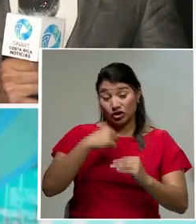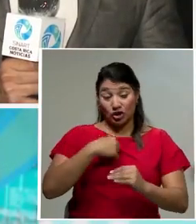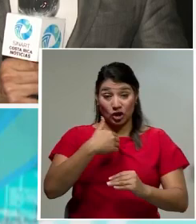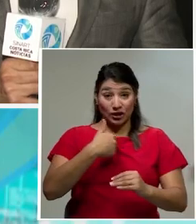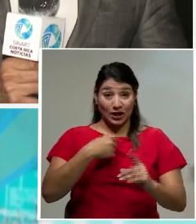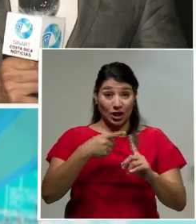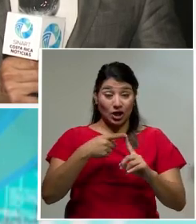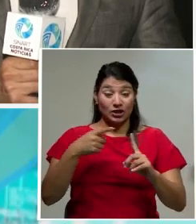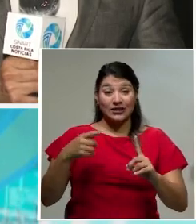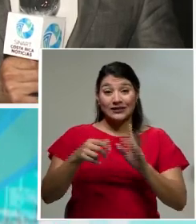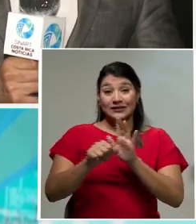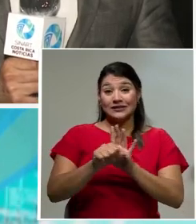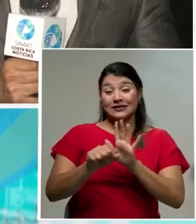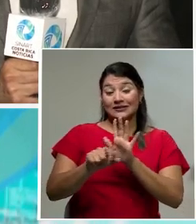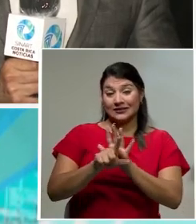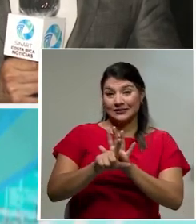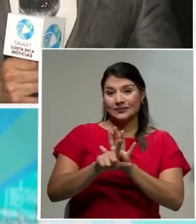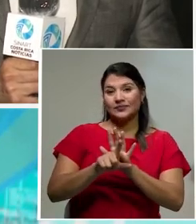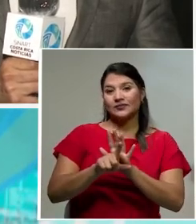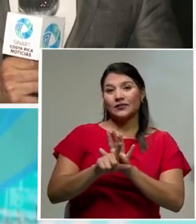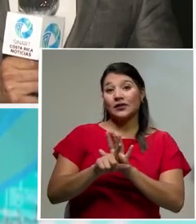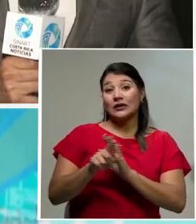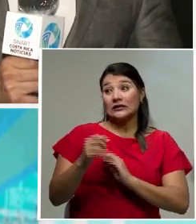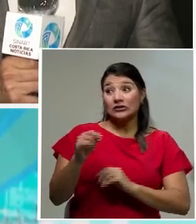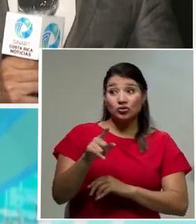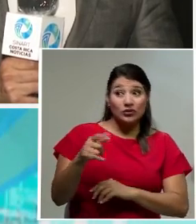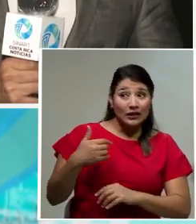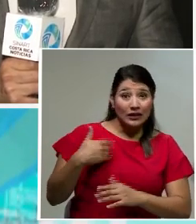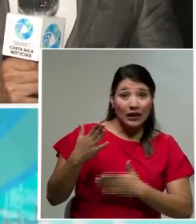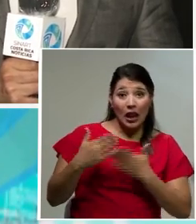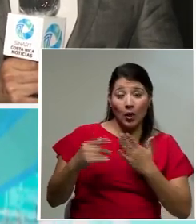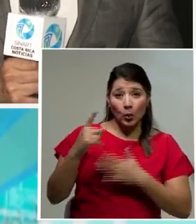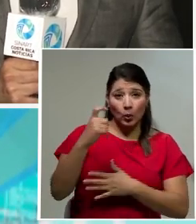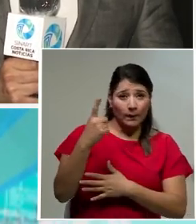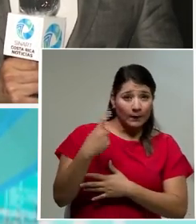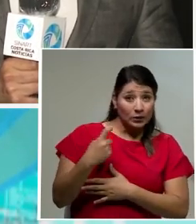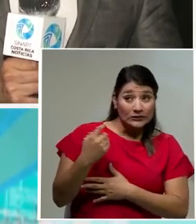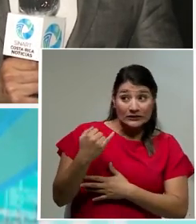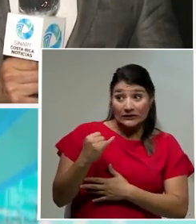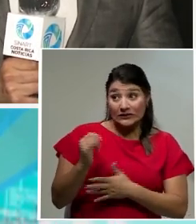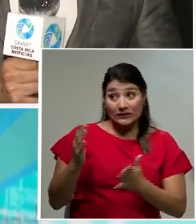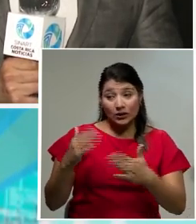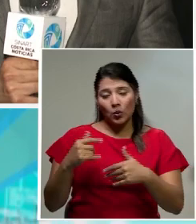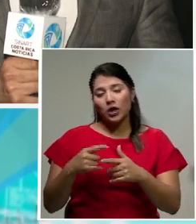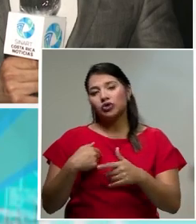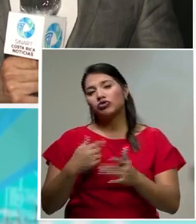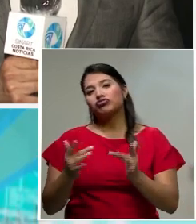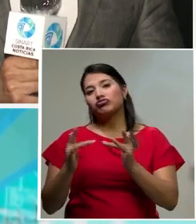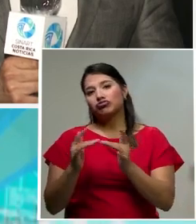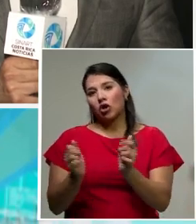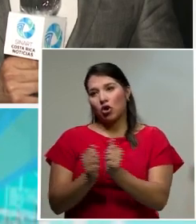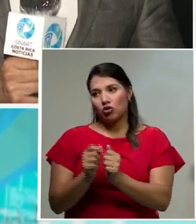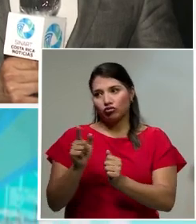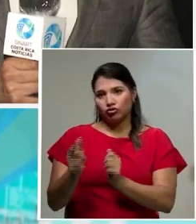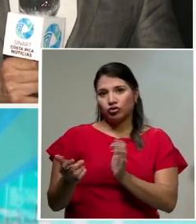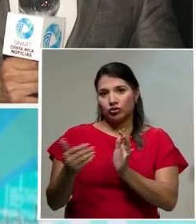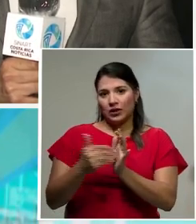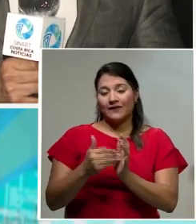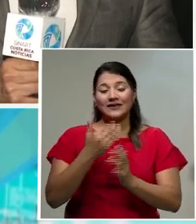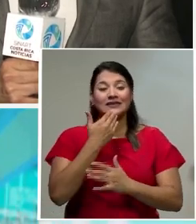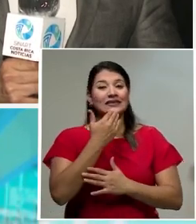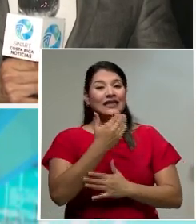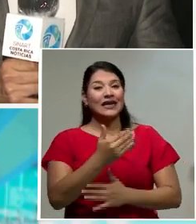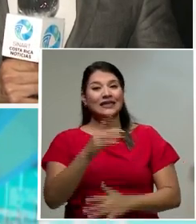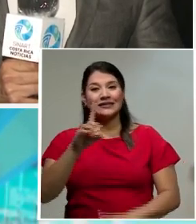en las afueras del primer poder de la República. Si tiene alguna consulta, Ernesto, y si no, volvemos con usted al set principal de Costa Rica Noticias.